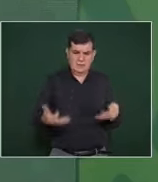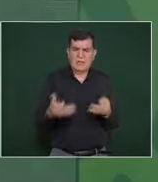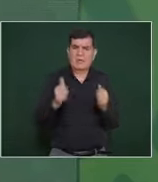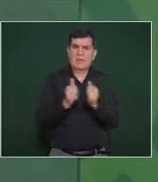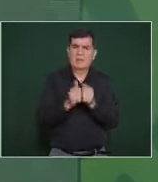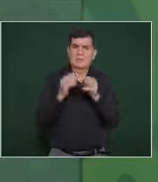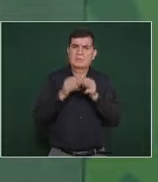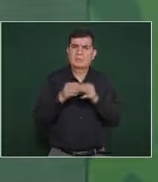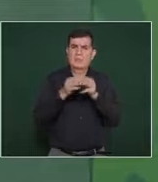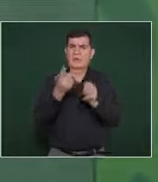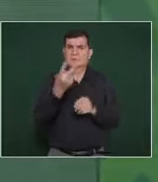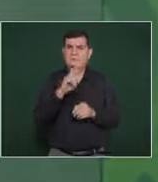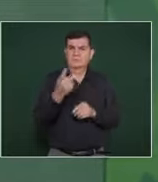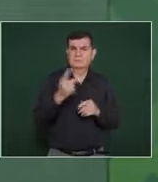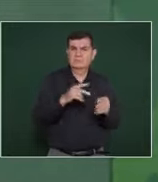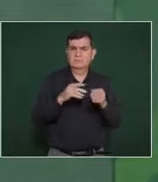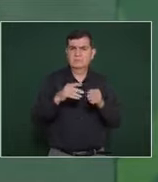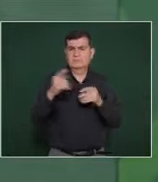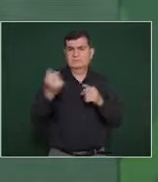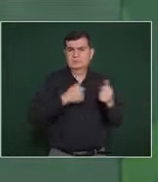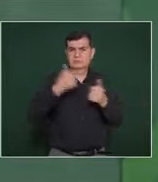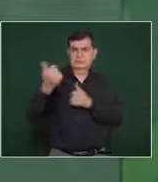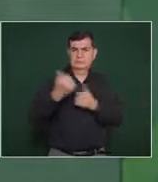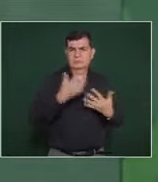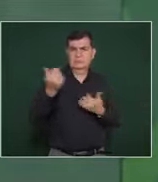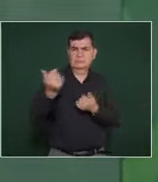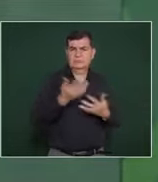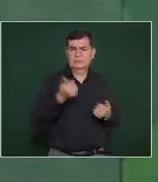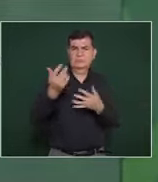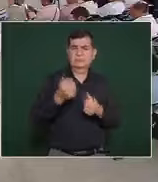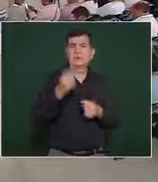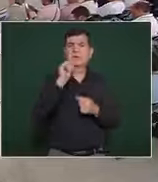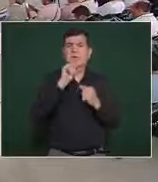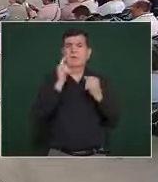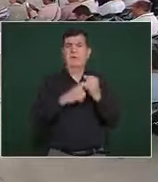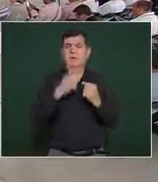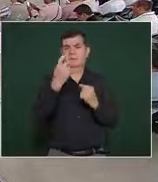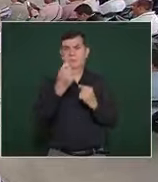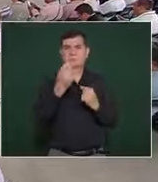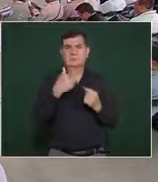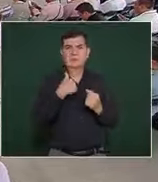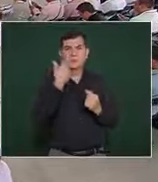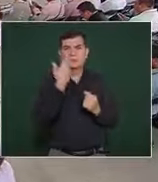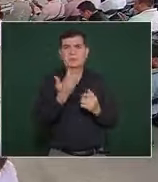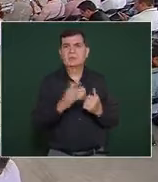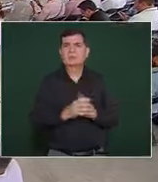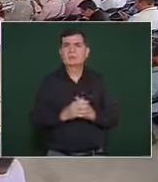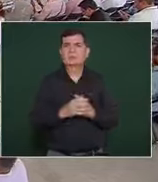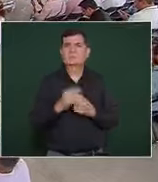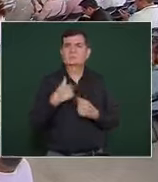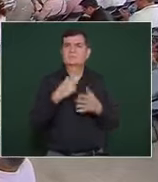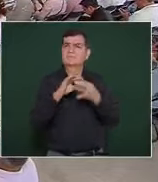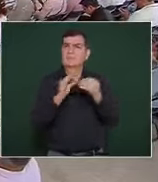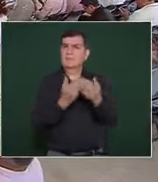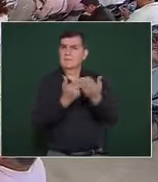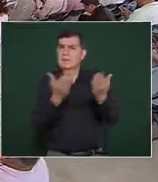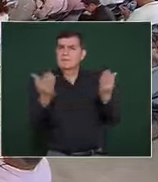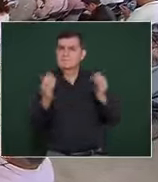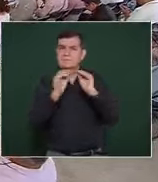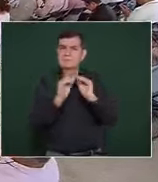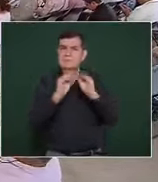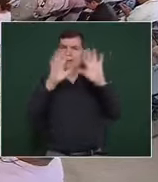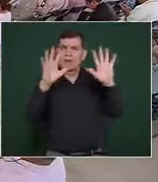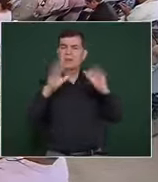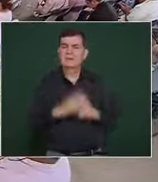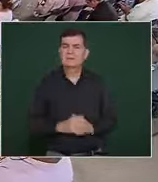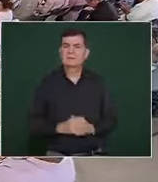mar, y es algo que queremos también destacar